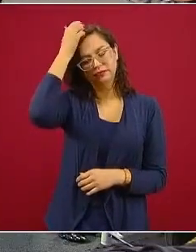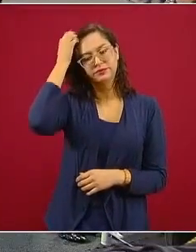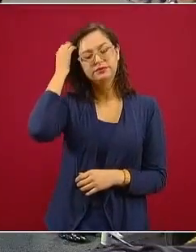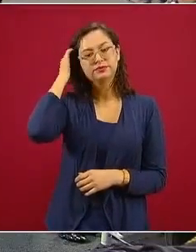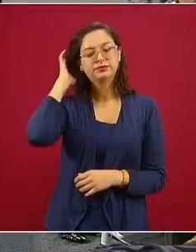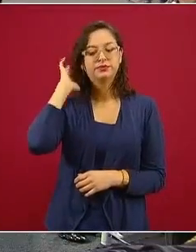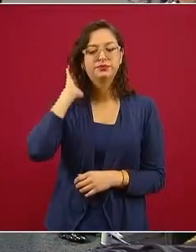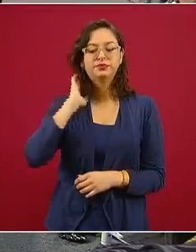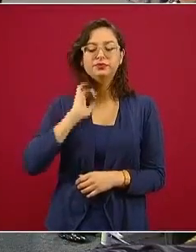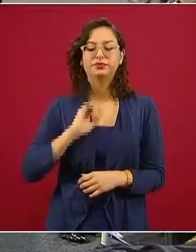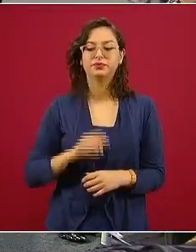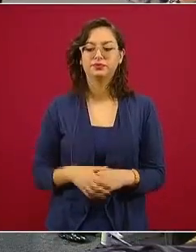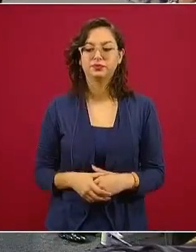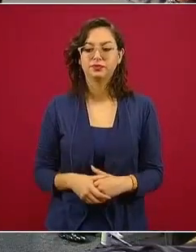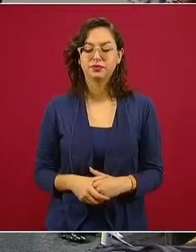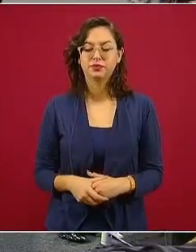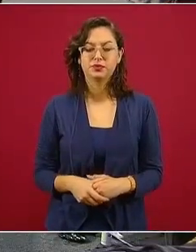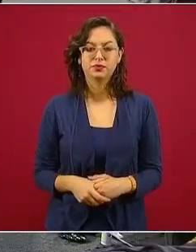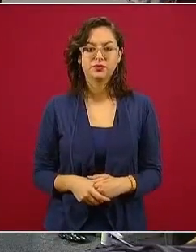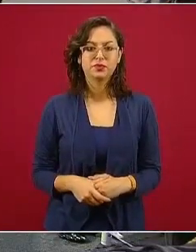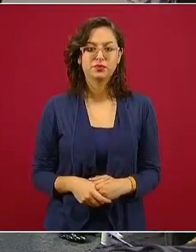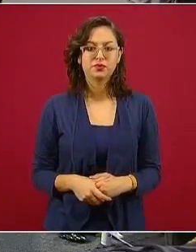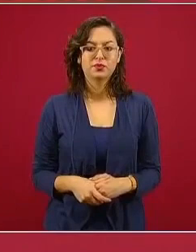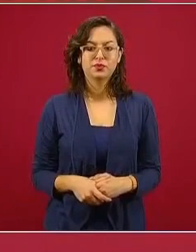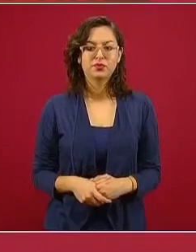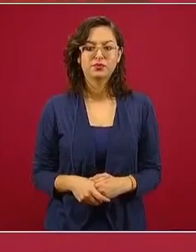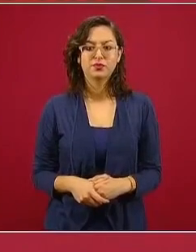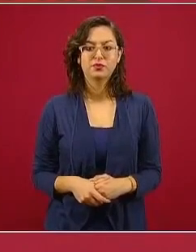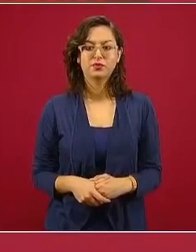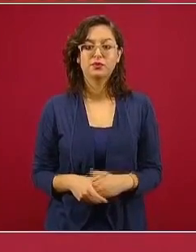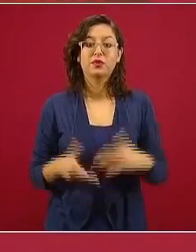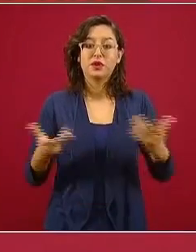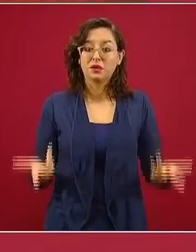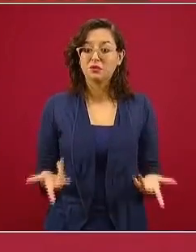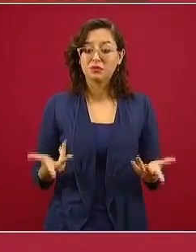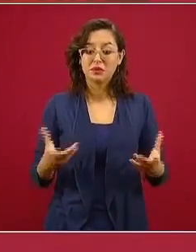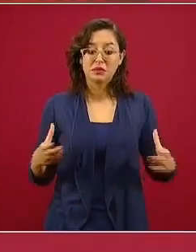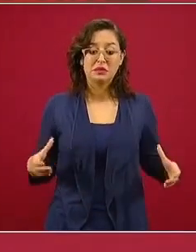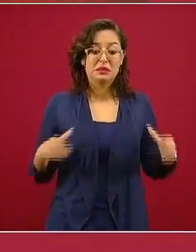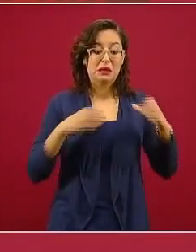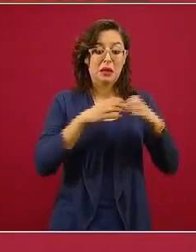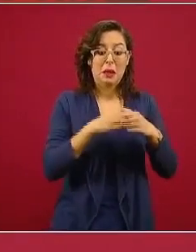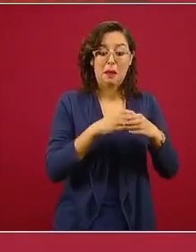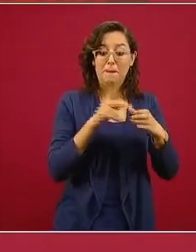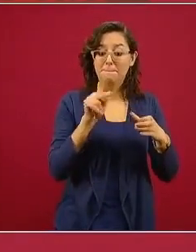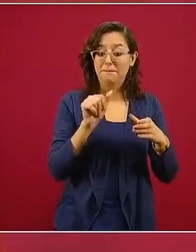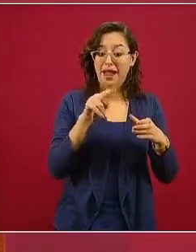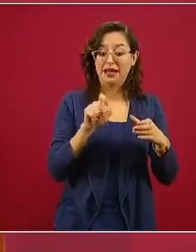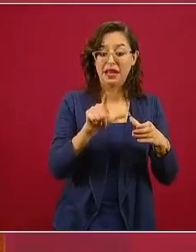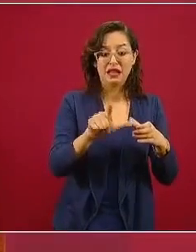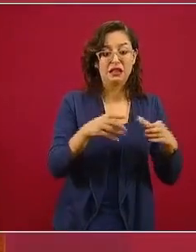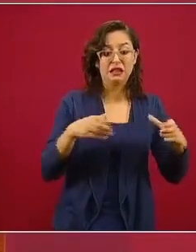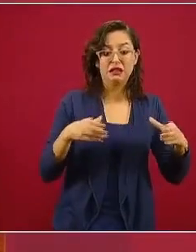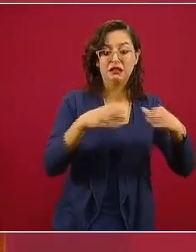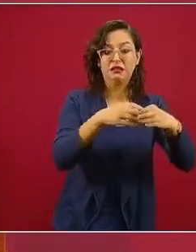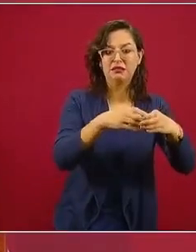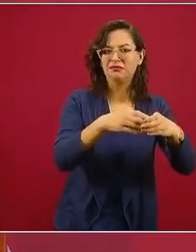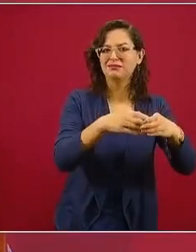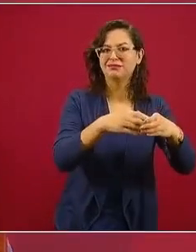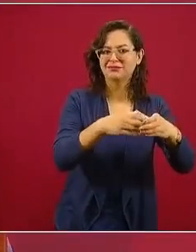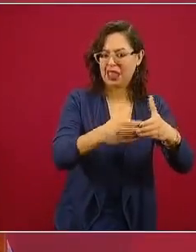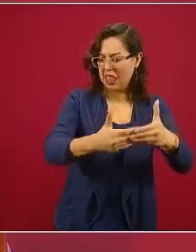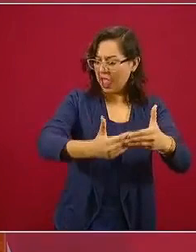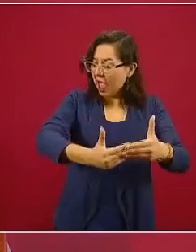hacer para nuestra estrategia en los paneles es prevenir que